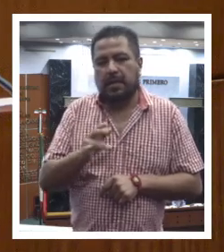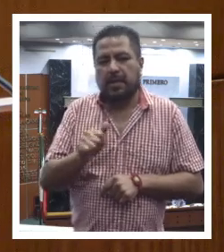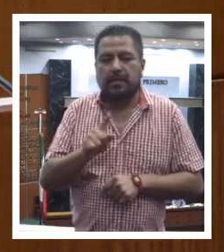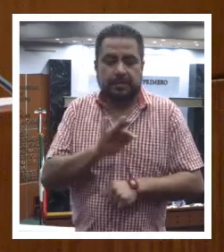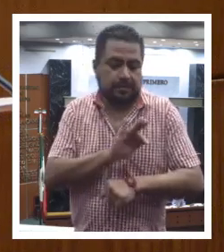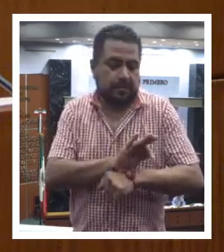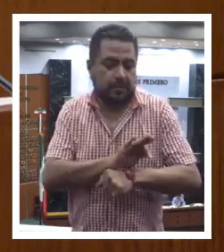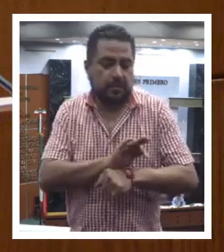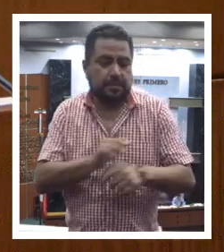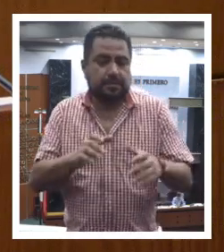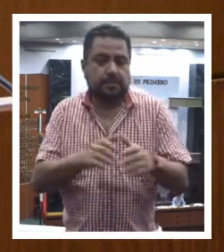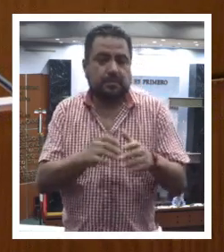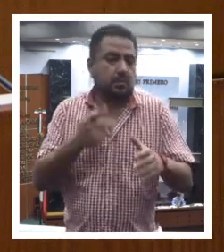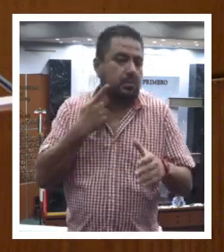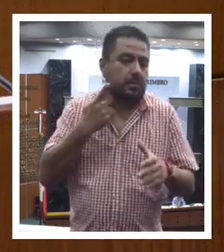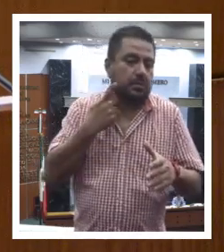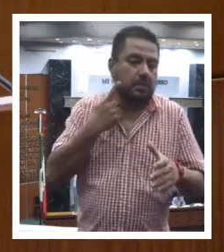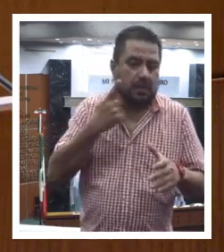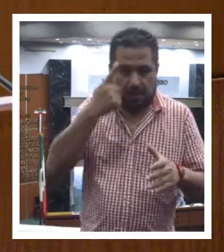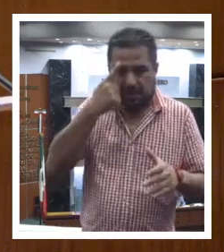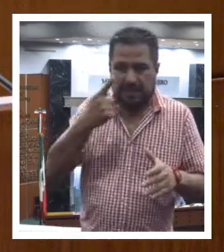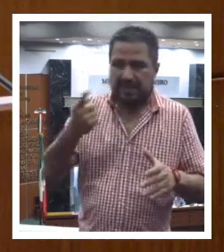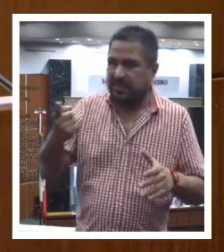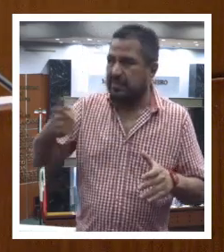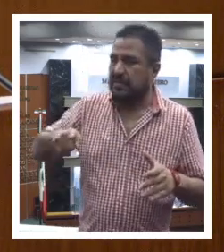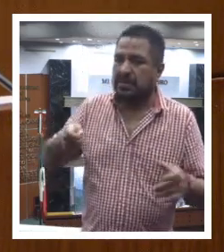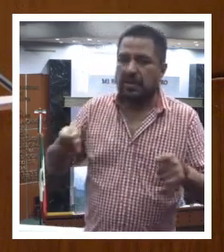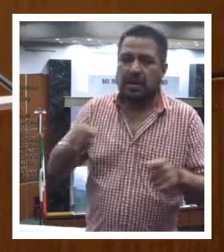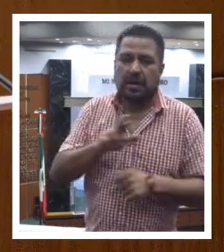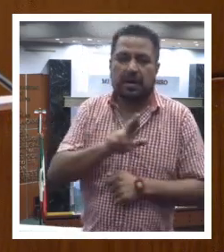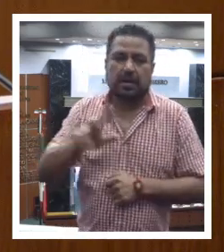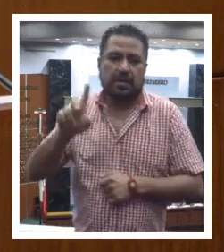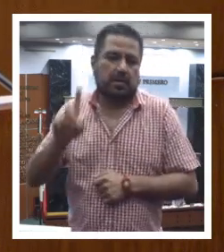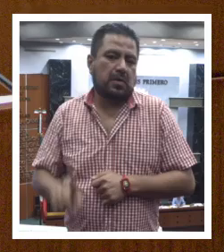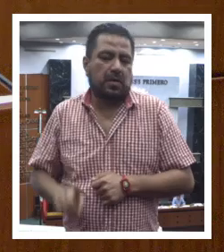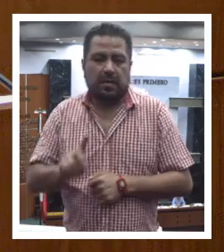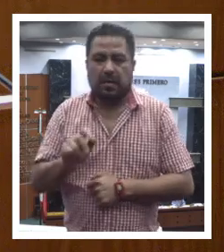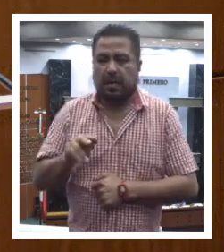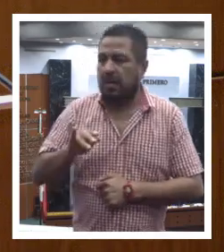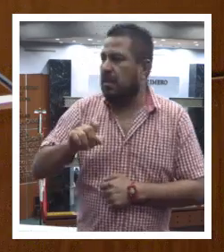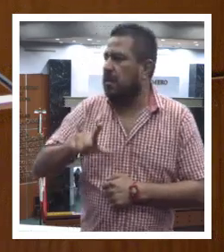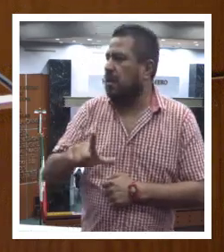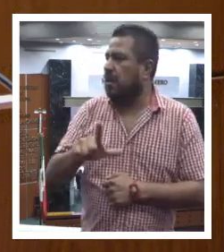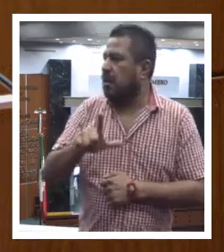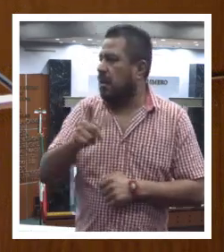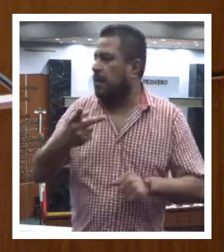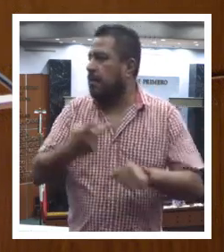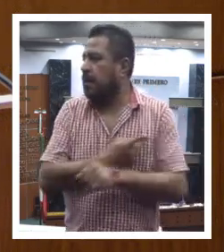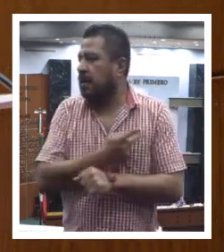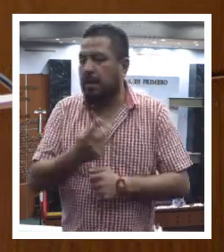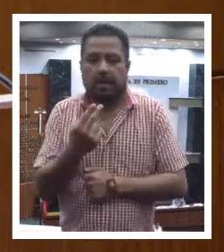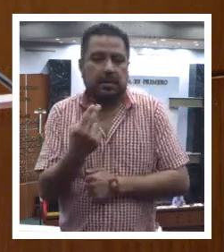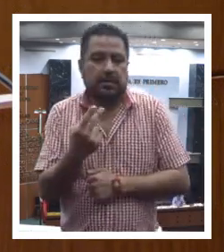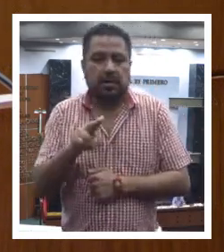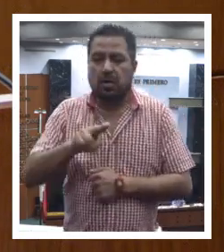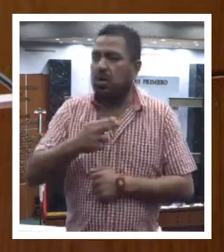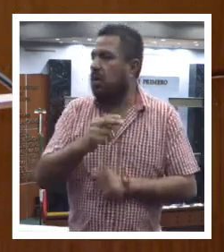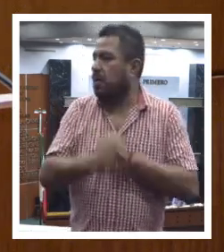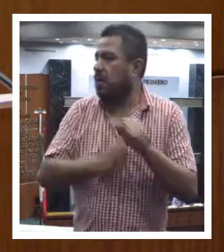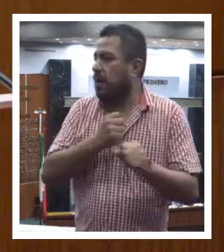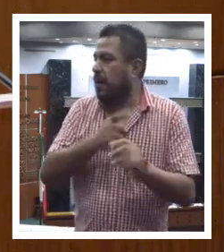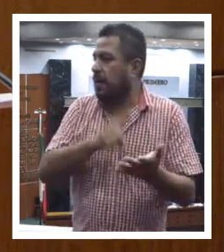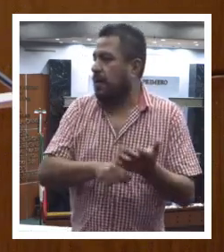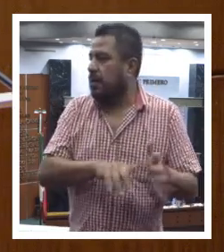activistas políticas opositoras del dictador dominicano Rafael Leonidas Trujillo, ocurrida el 25 de